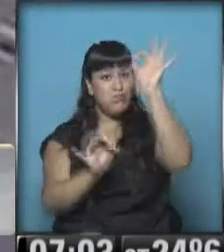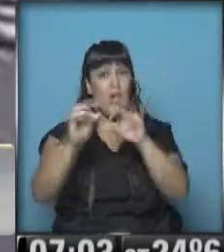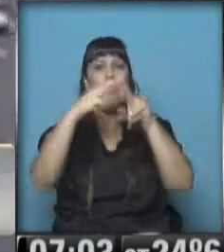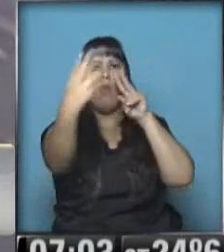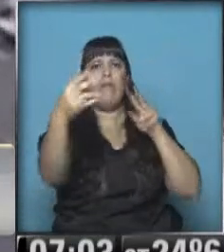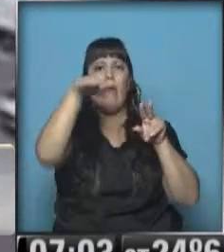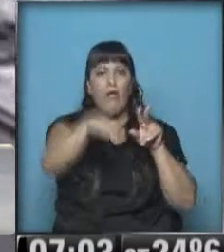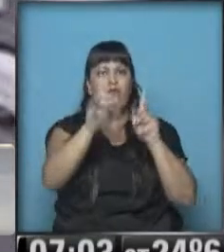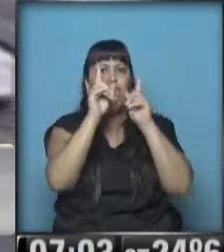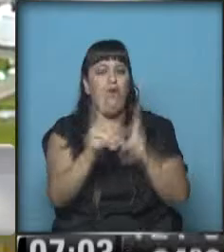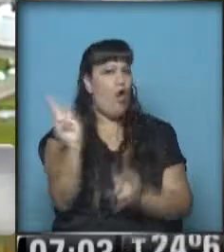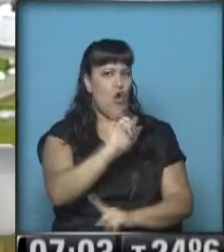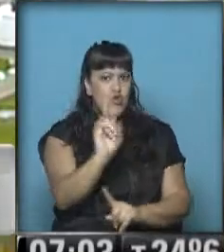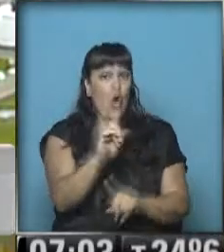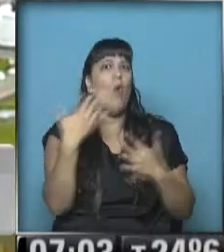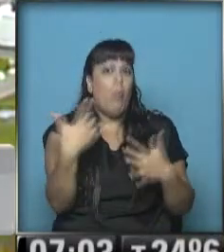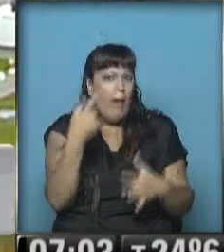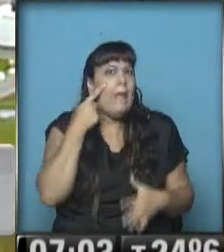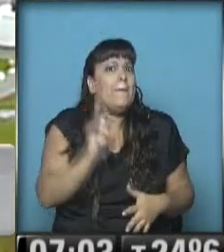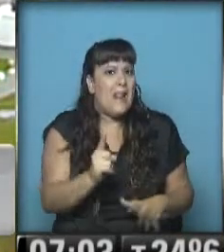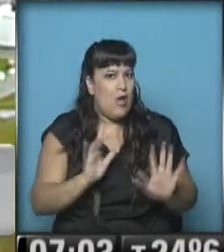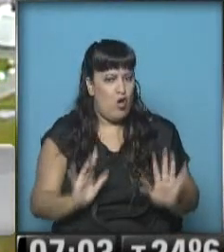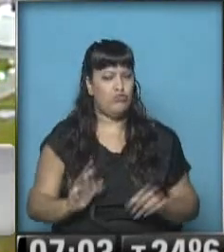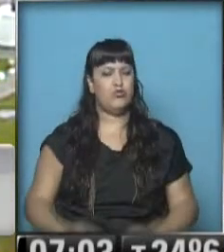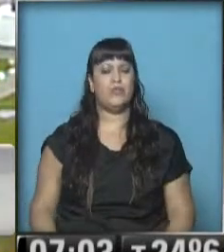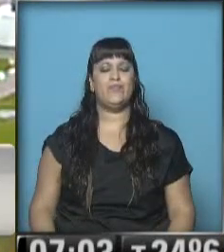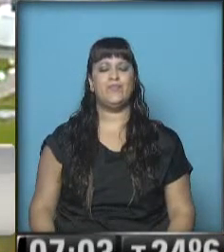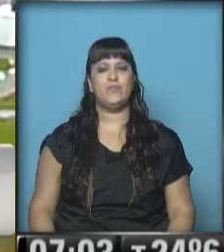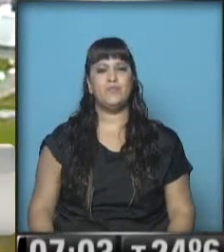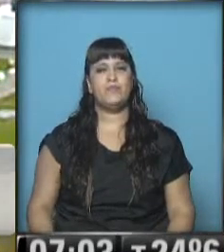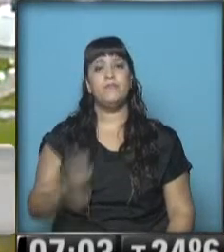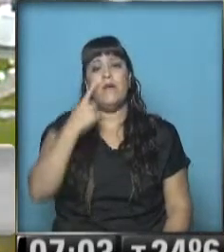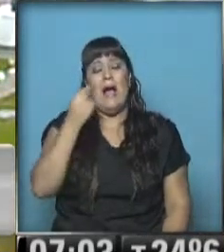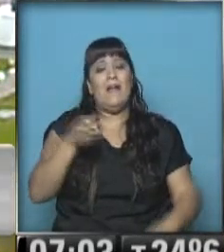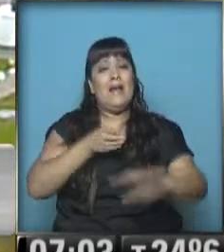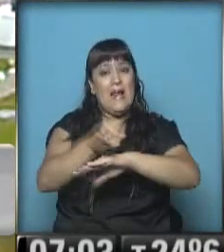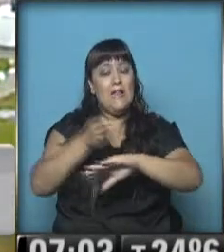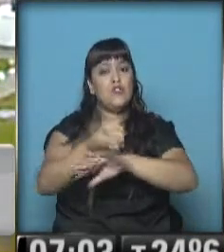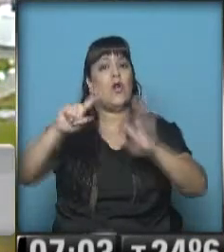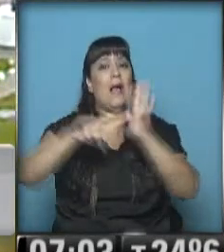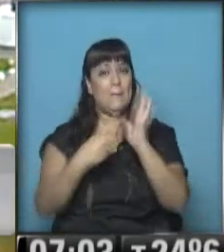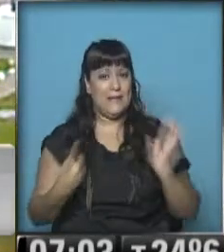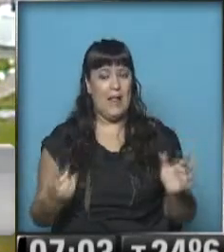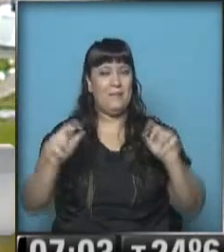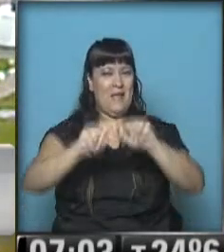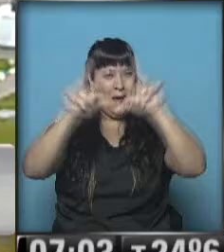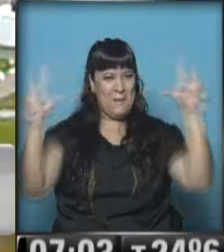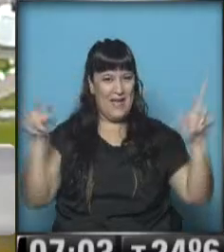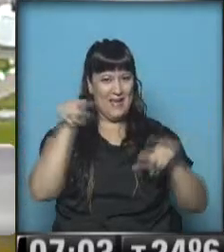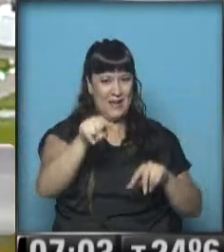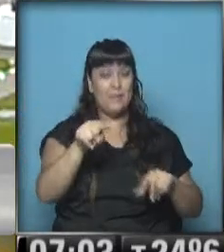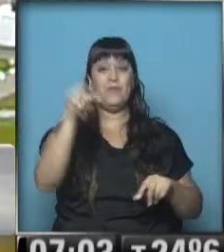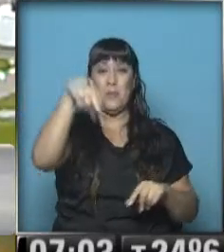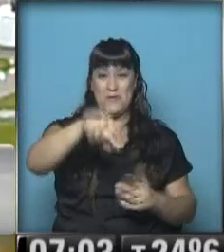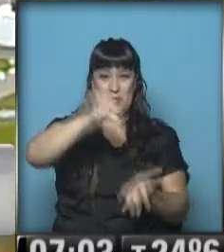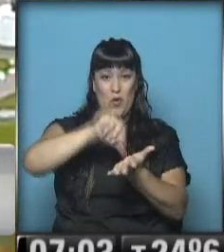ya que puede originar un grave incidente vial. Veamos cómo están los ingresos mientras compartimos estas imágenes. Precisamente este